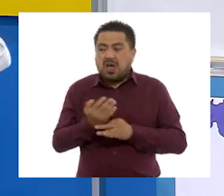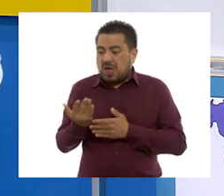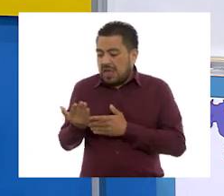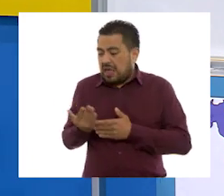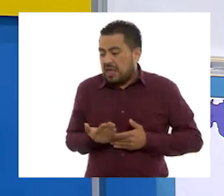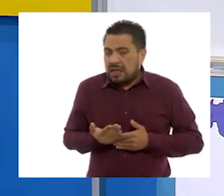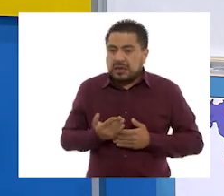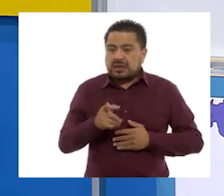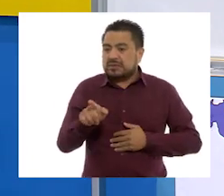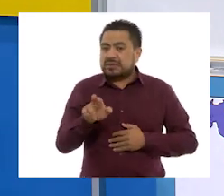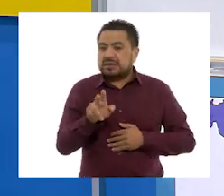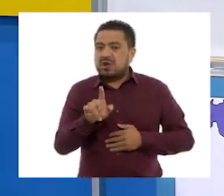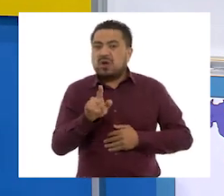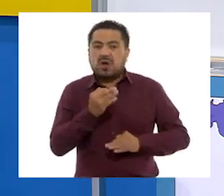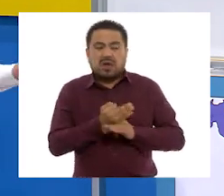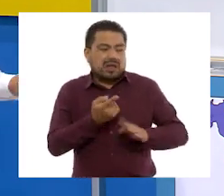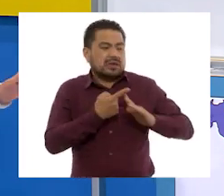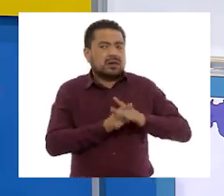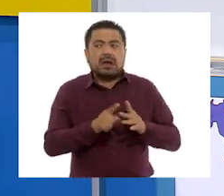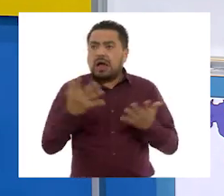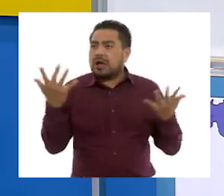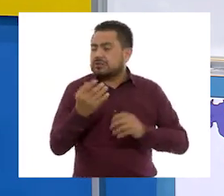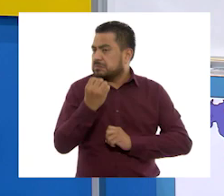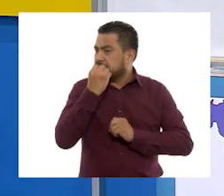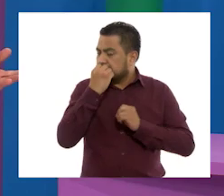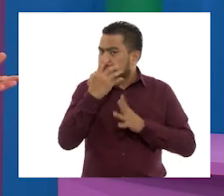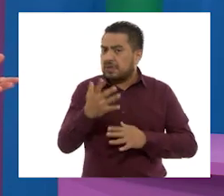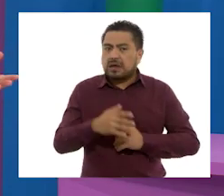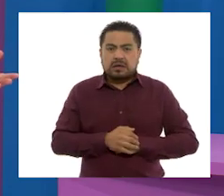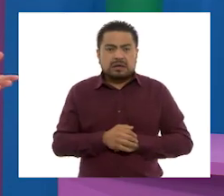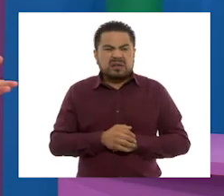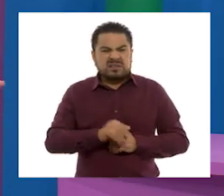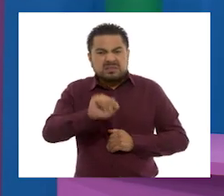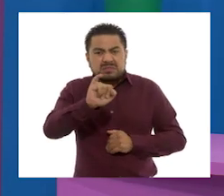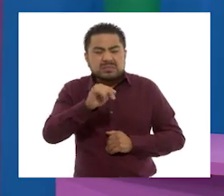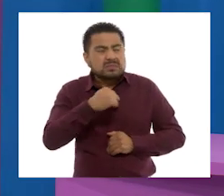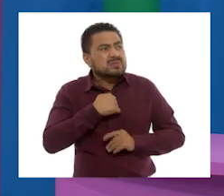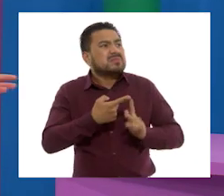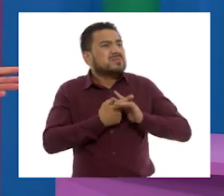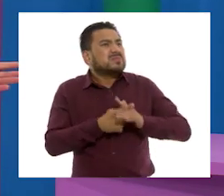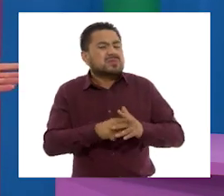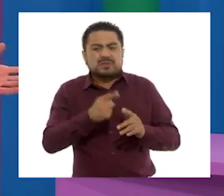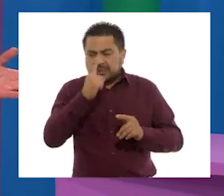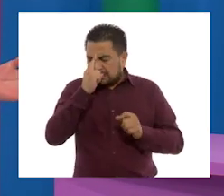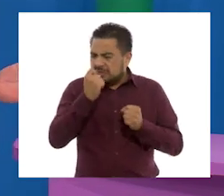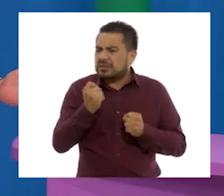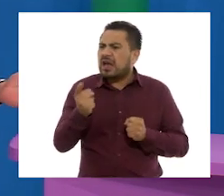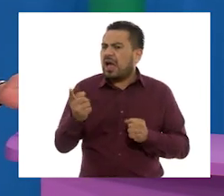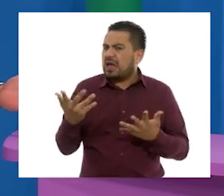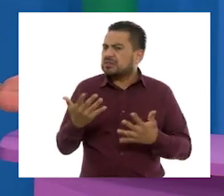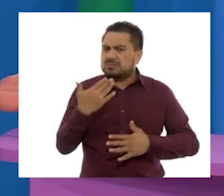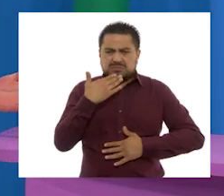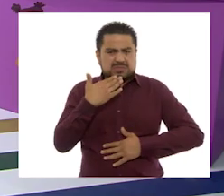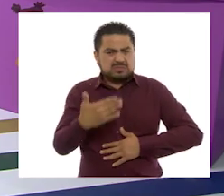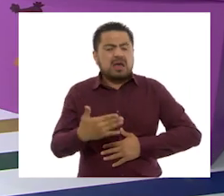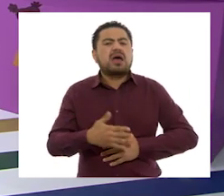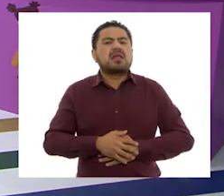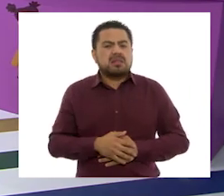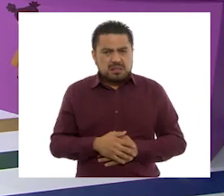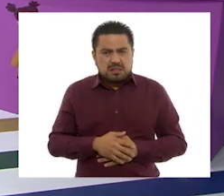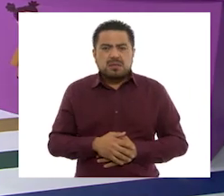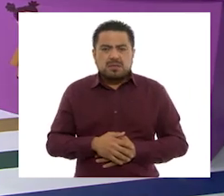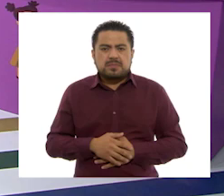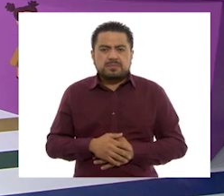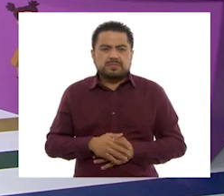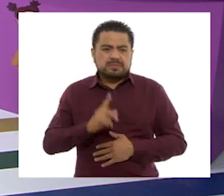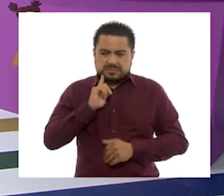que iniciar solito, pero no sabes, lo hizo súper bien. Sí, tuve que iniciar bien. Yo solito. Estoy seguro que lo hiciste muy bien, Raulito. No,